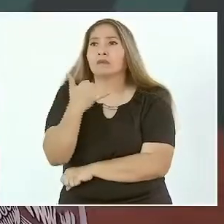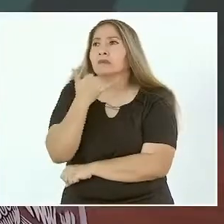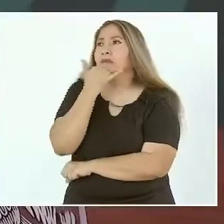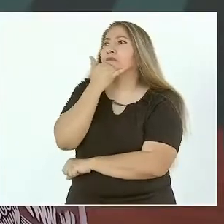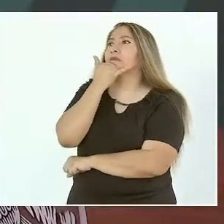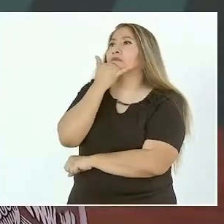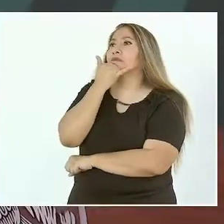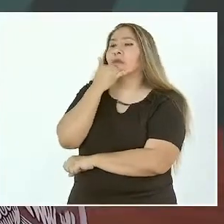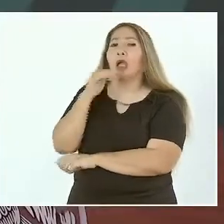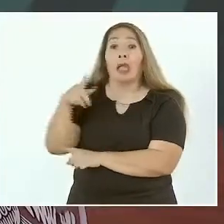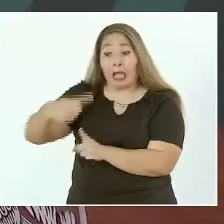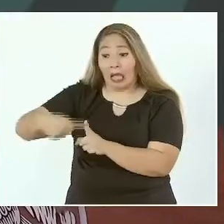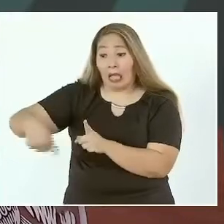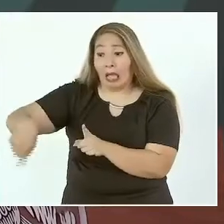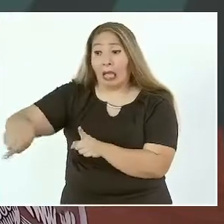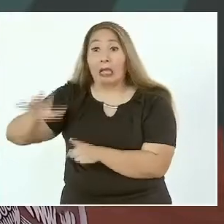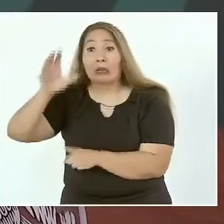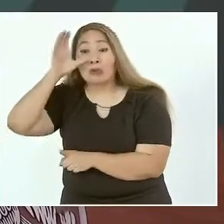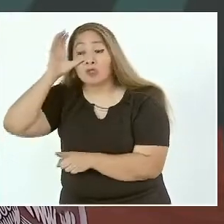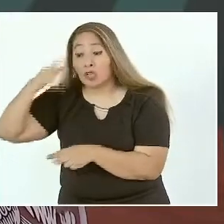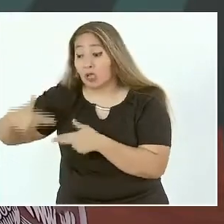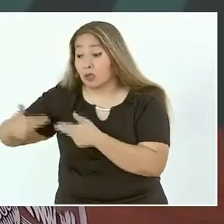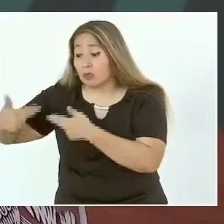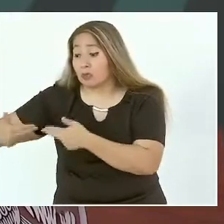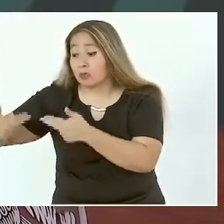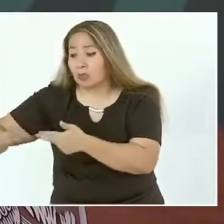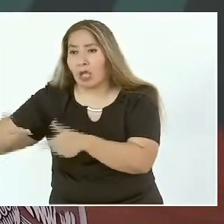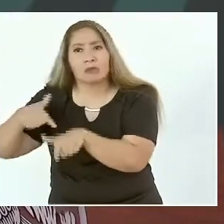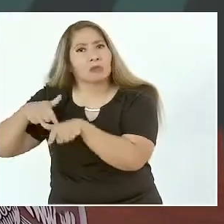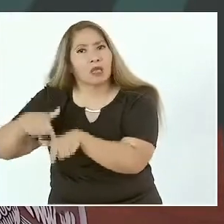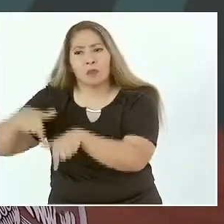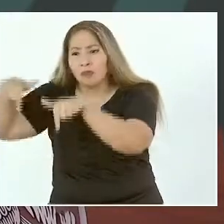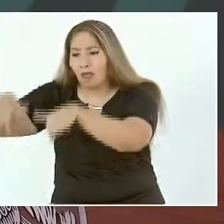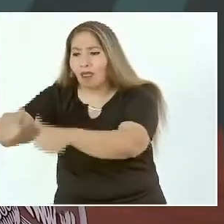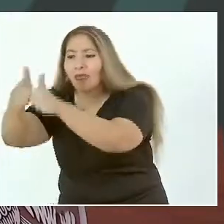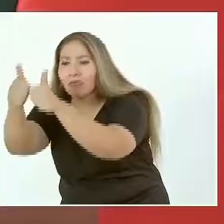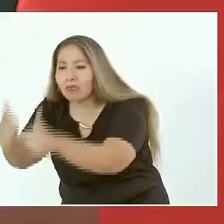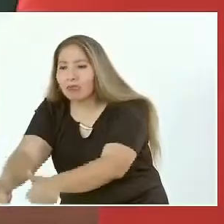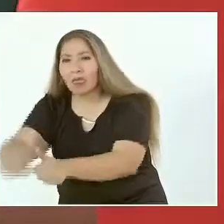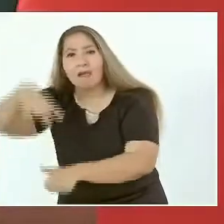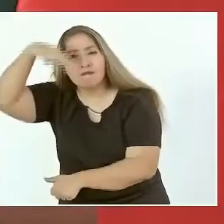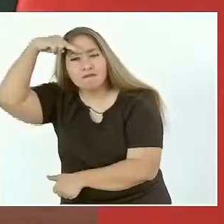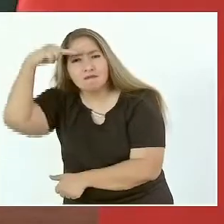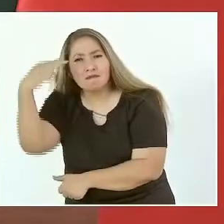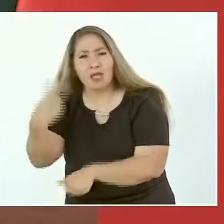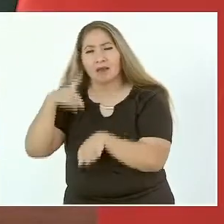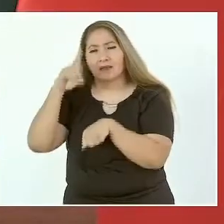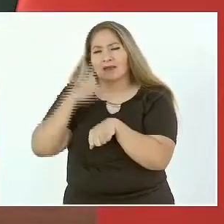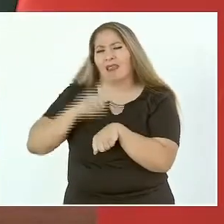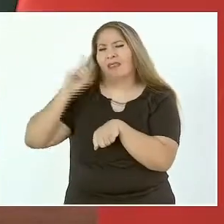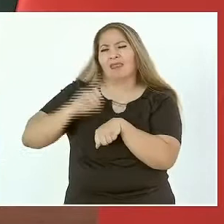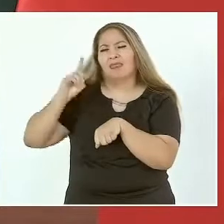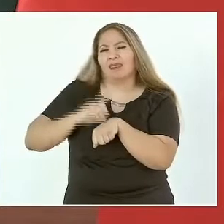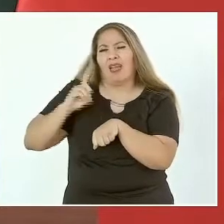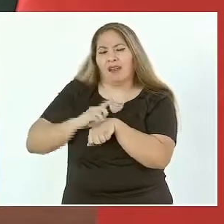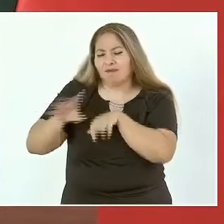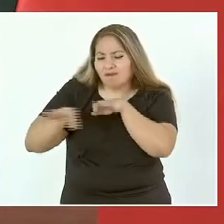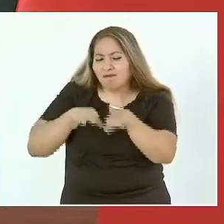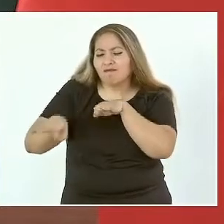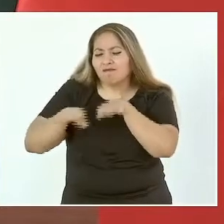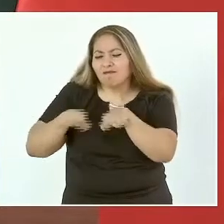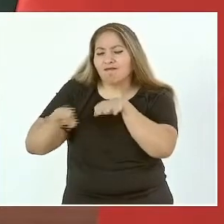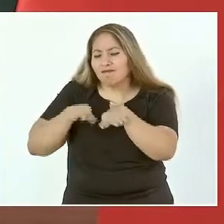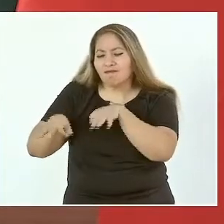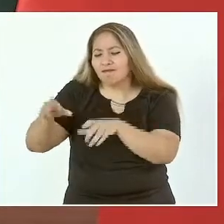que los chinos y sobre todo sus descendientes seguimos estando aquí y que todos los días trabajamos por nuestras